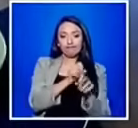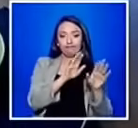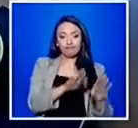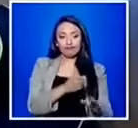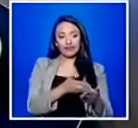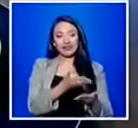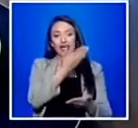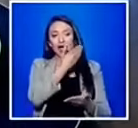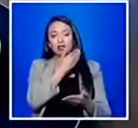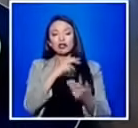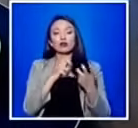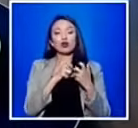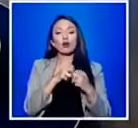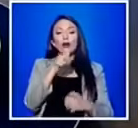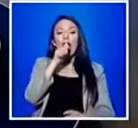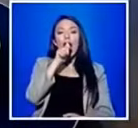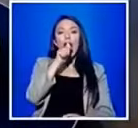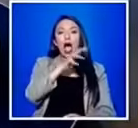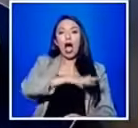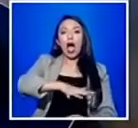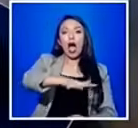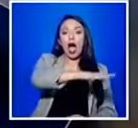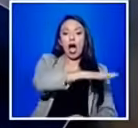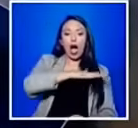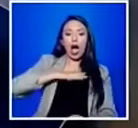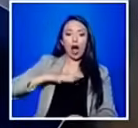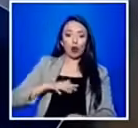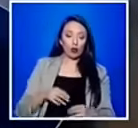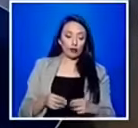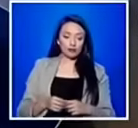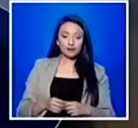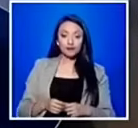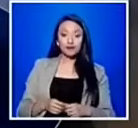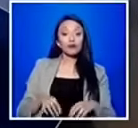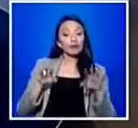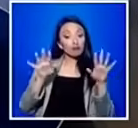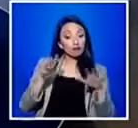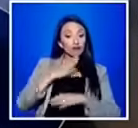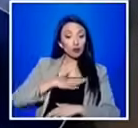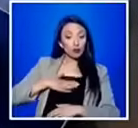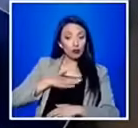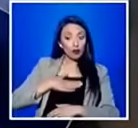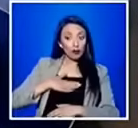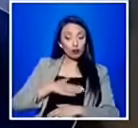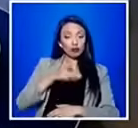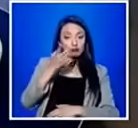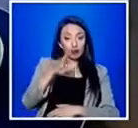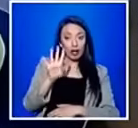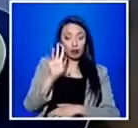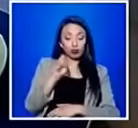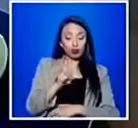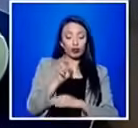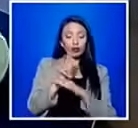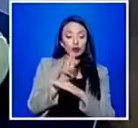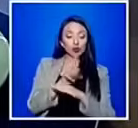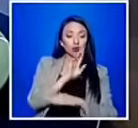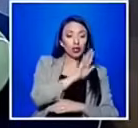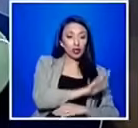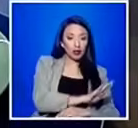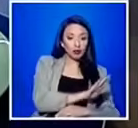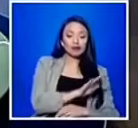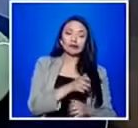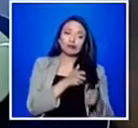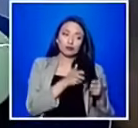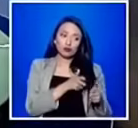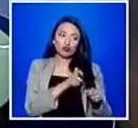generaron por las vertientes de esa zona topográficamente complicada. Así que por favor, a utilizar esa vía, reiteramos con mucha precaución y en buena